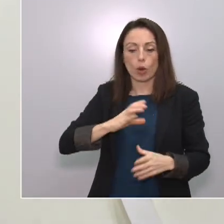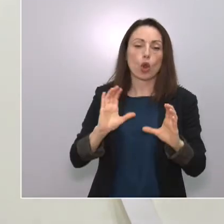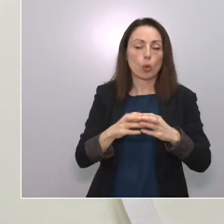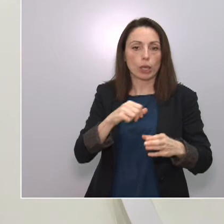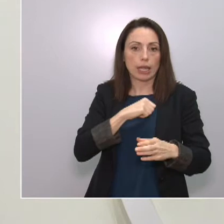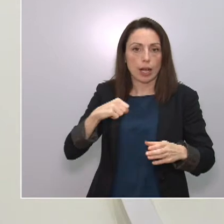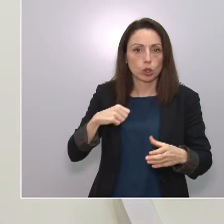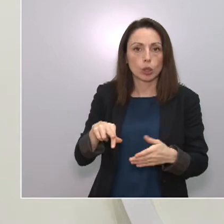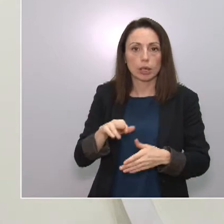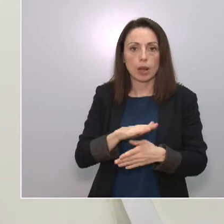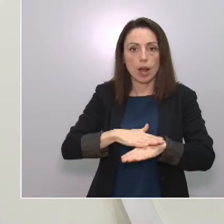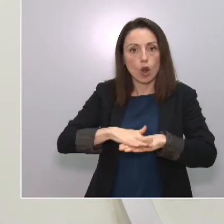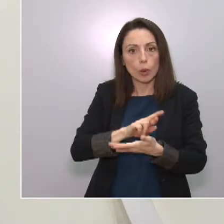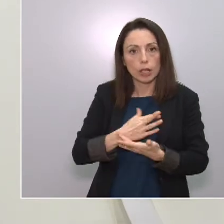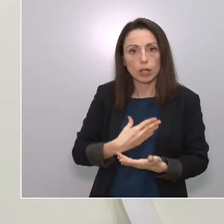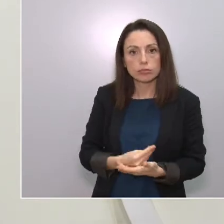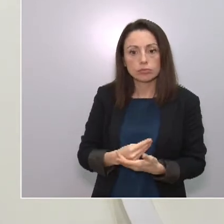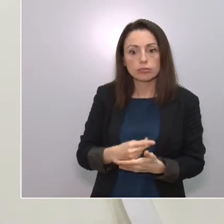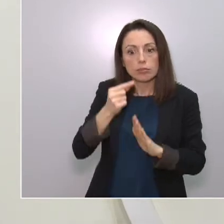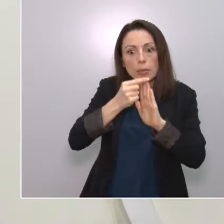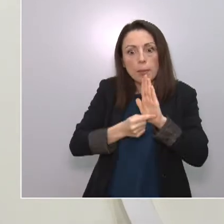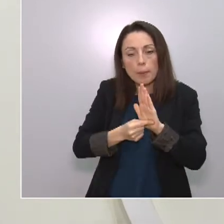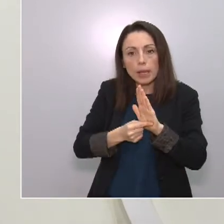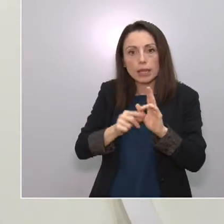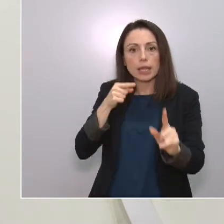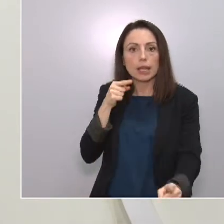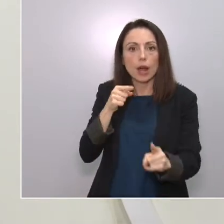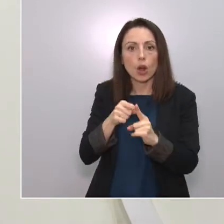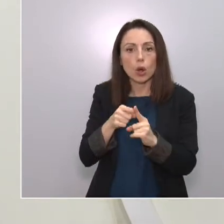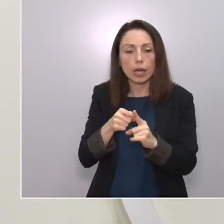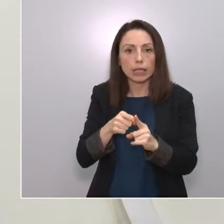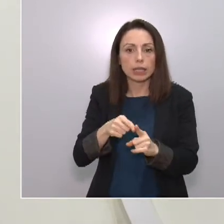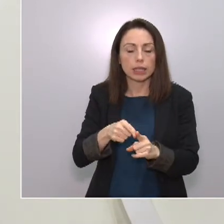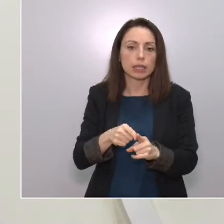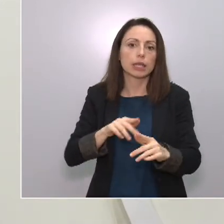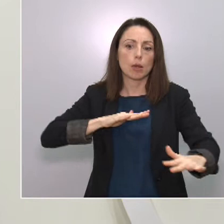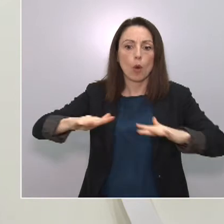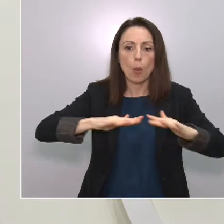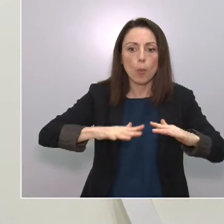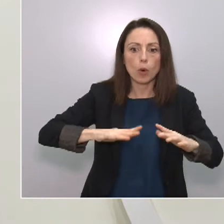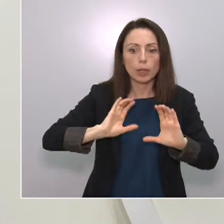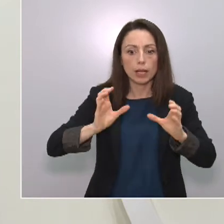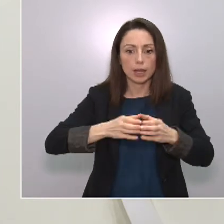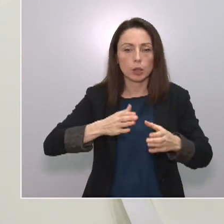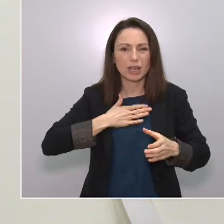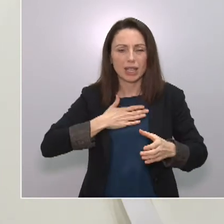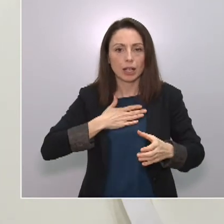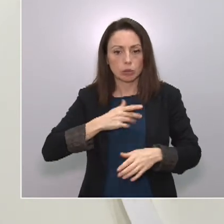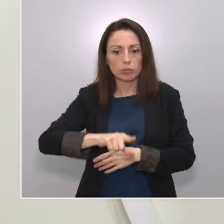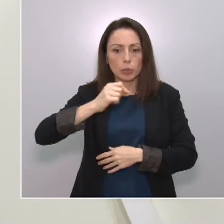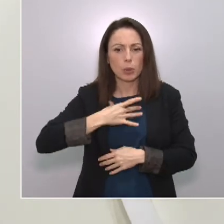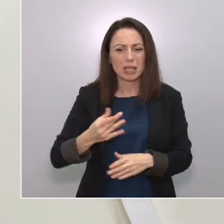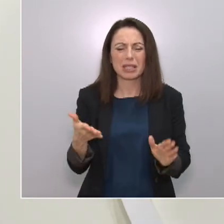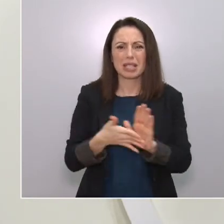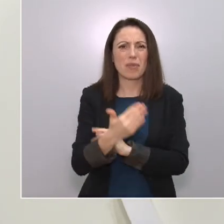gobierno regional, las medidas oportunas para controlar la movilidad en nuestros límites geográficos. Por lo tanto, hay algo que aquí no cuadra y hay algo que